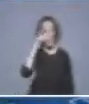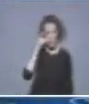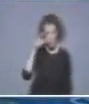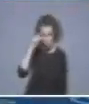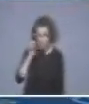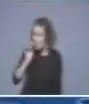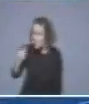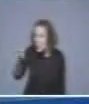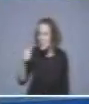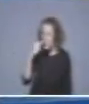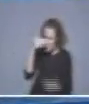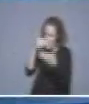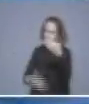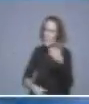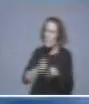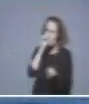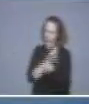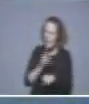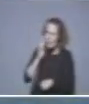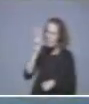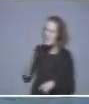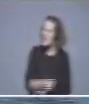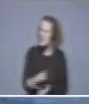veces se ha mirado la lista del paro.